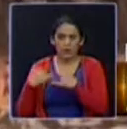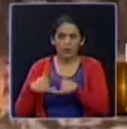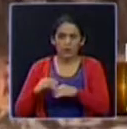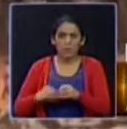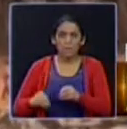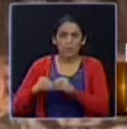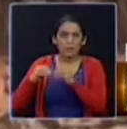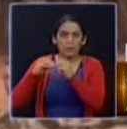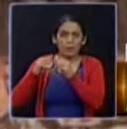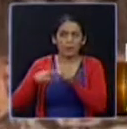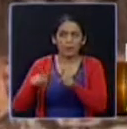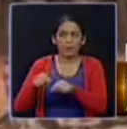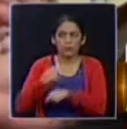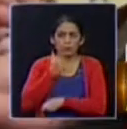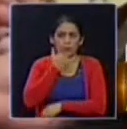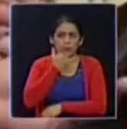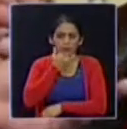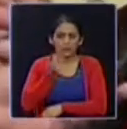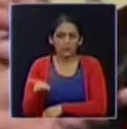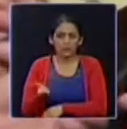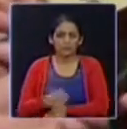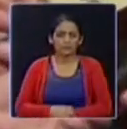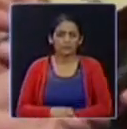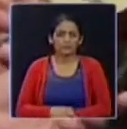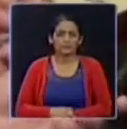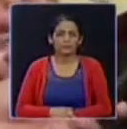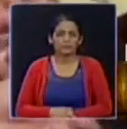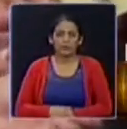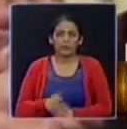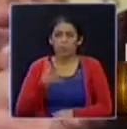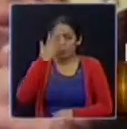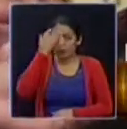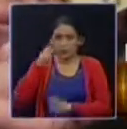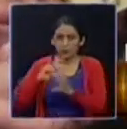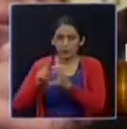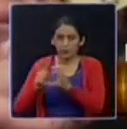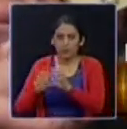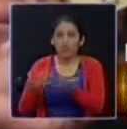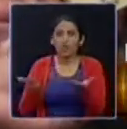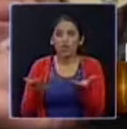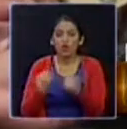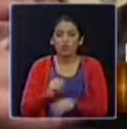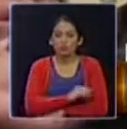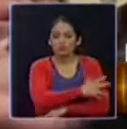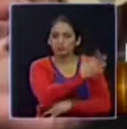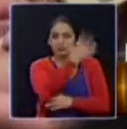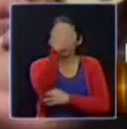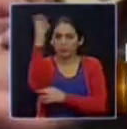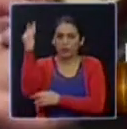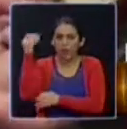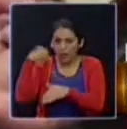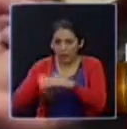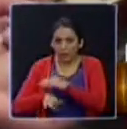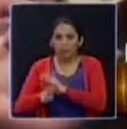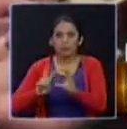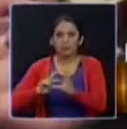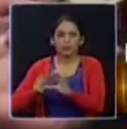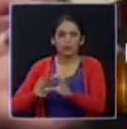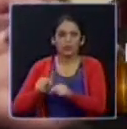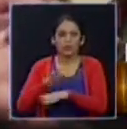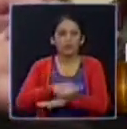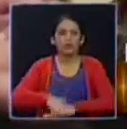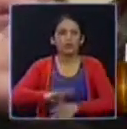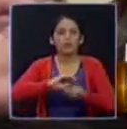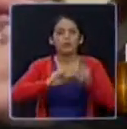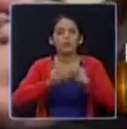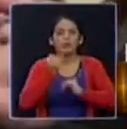supuestas irregularidades. Estas están sobre bosques protectores, 1 millón de ellas sobre territorios indígenas y otro tanto sobre una